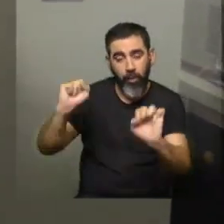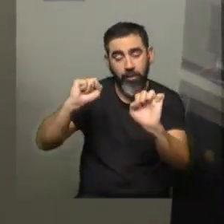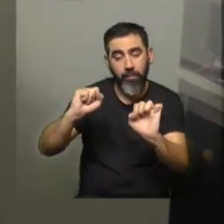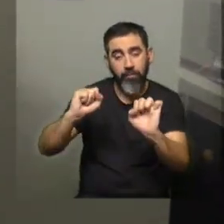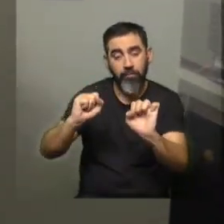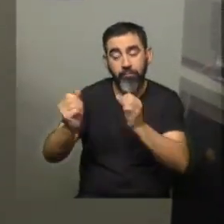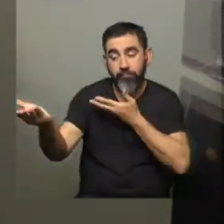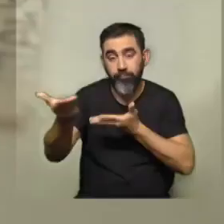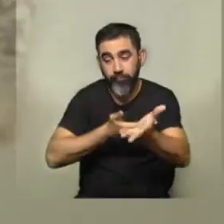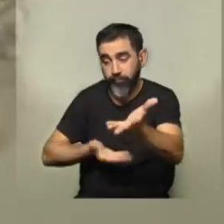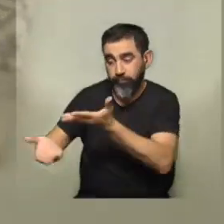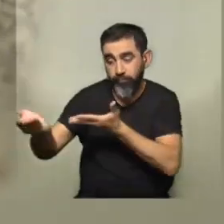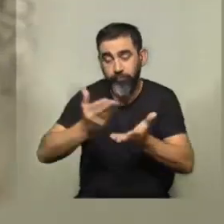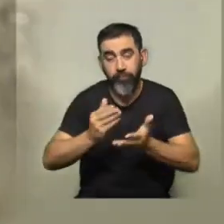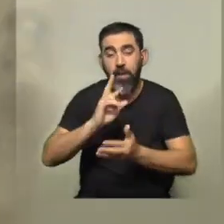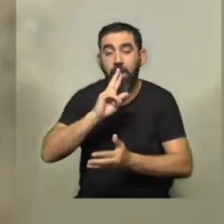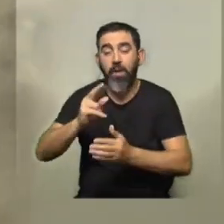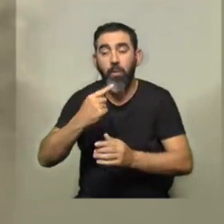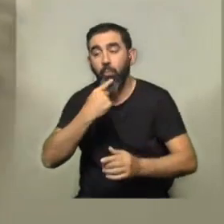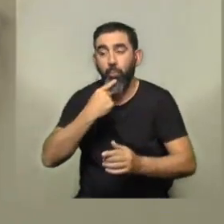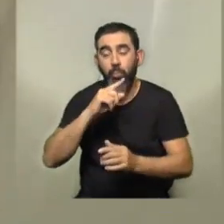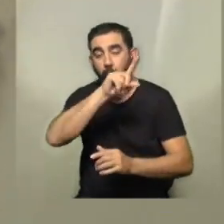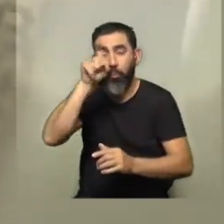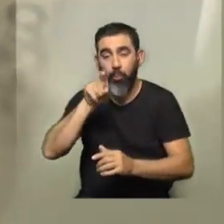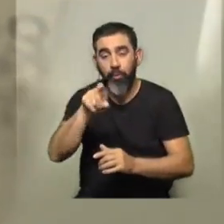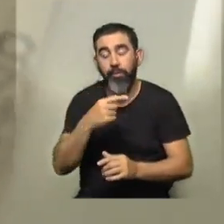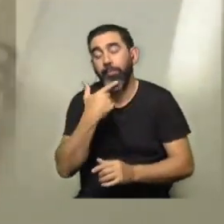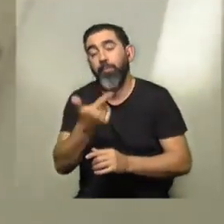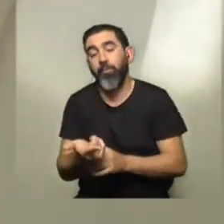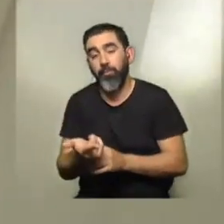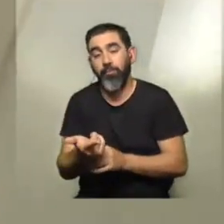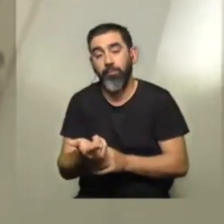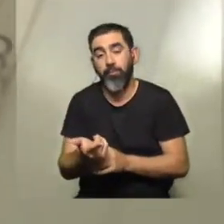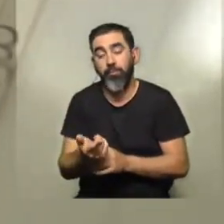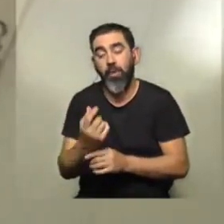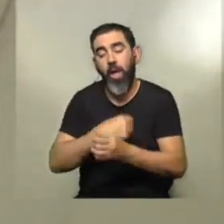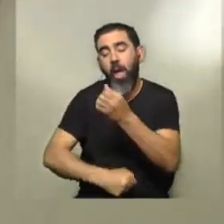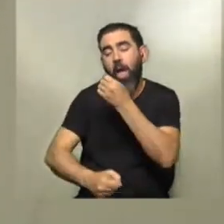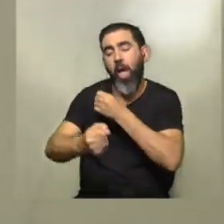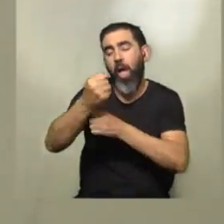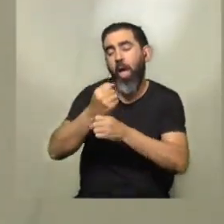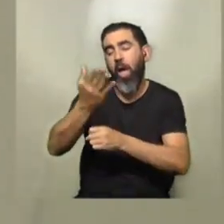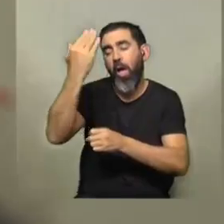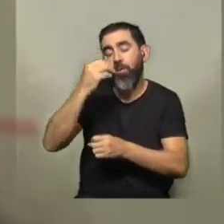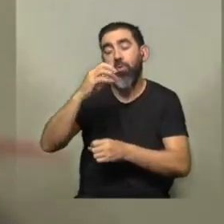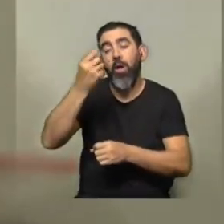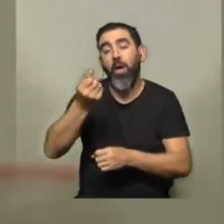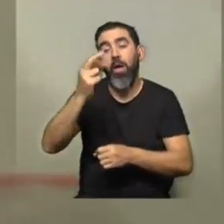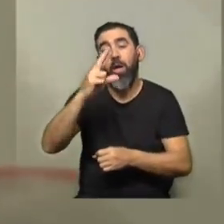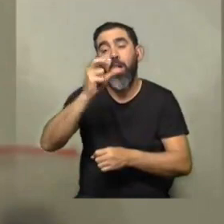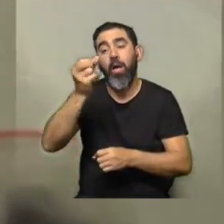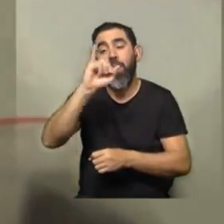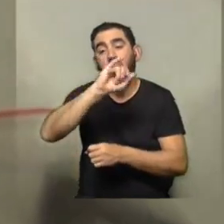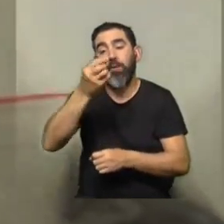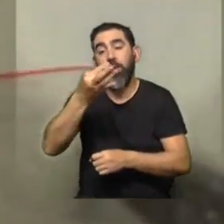diálogo interdisciplinario, responder a una cantidad de preguntas. Por ejemplo, hace unos años en Arasatí, en el departamento